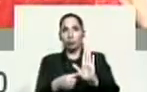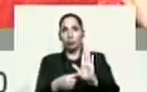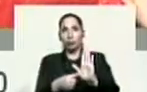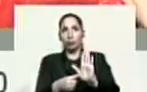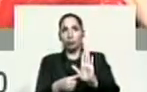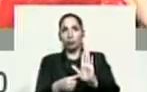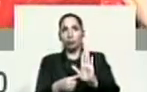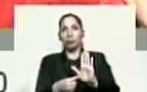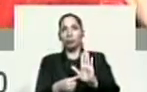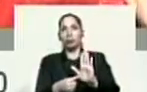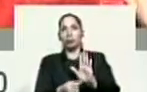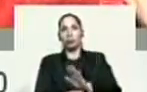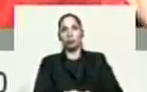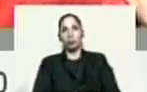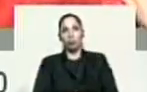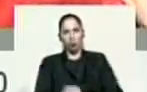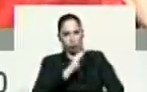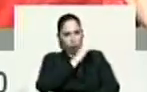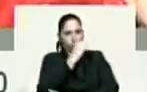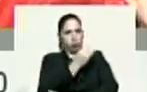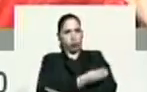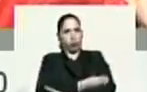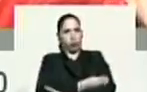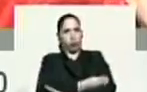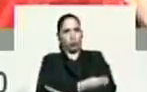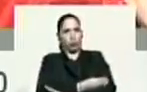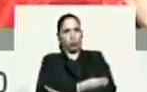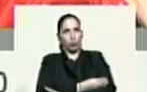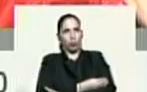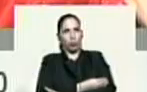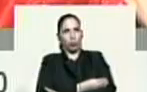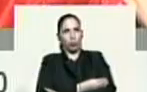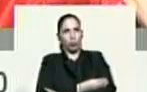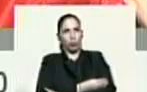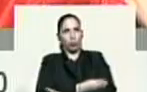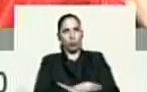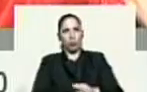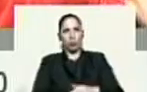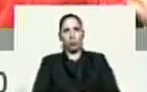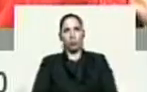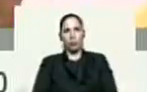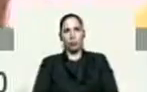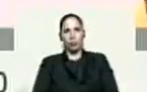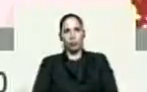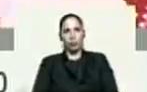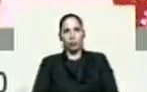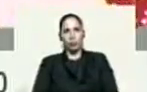iceberg. En los pueblos dicen otra cosa, pero esa es la punta del iceberg en este acto.